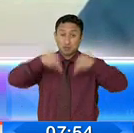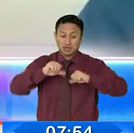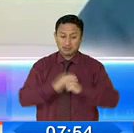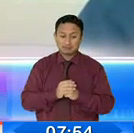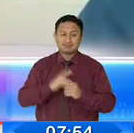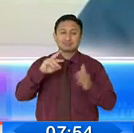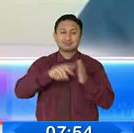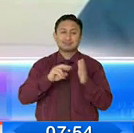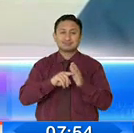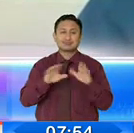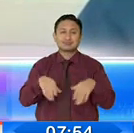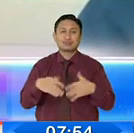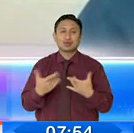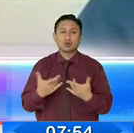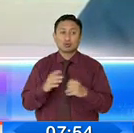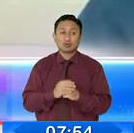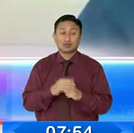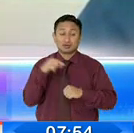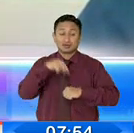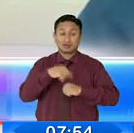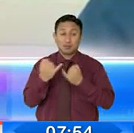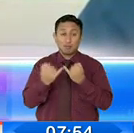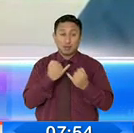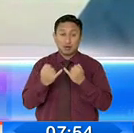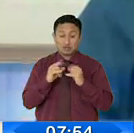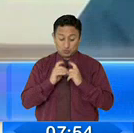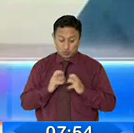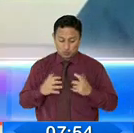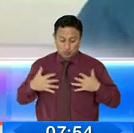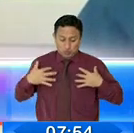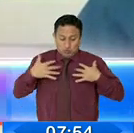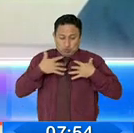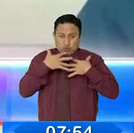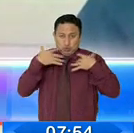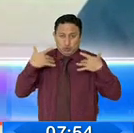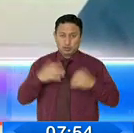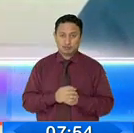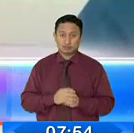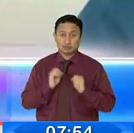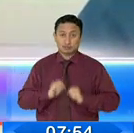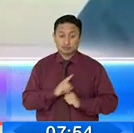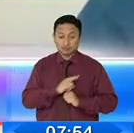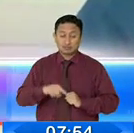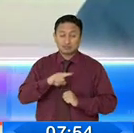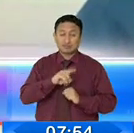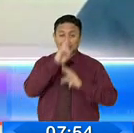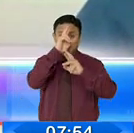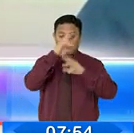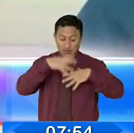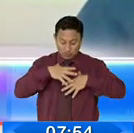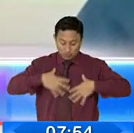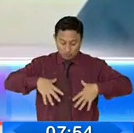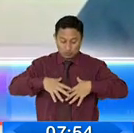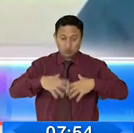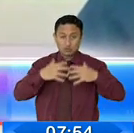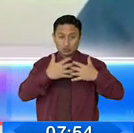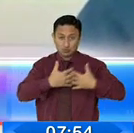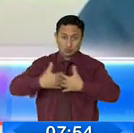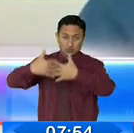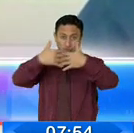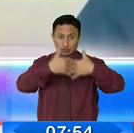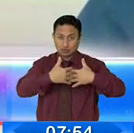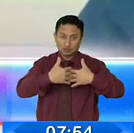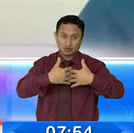un crecimiento exagerado de células anormales que no guardan la estructura anatómica y que